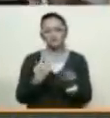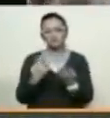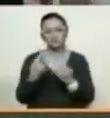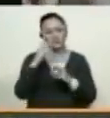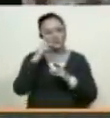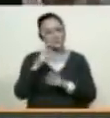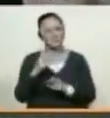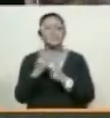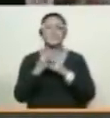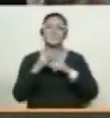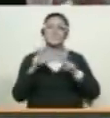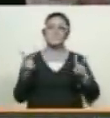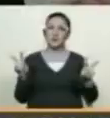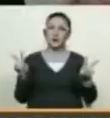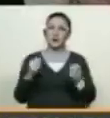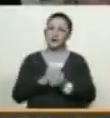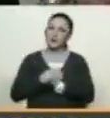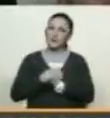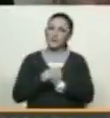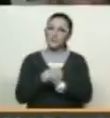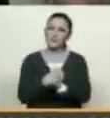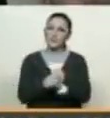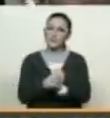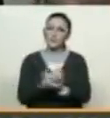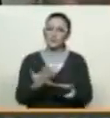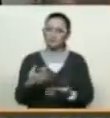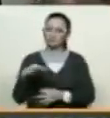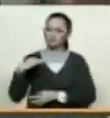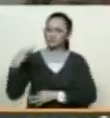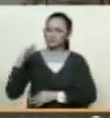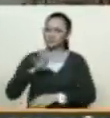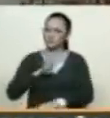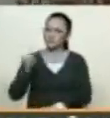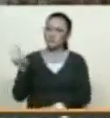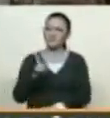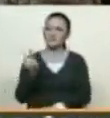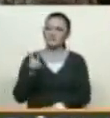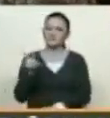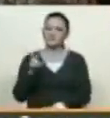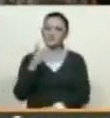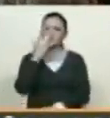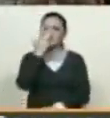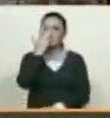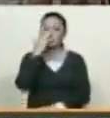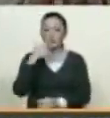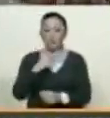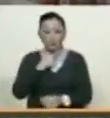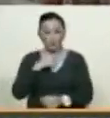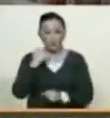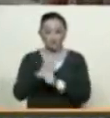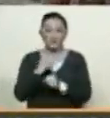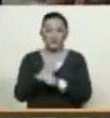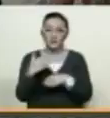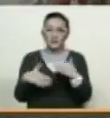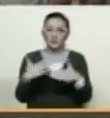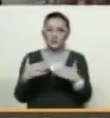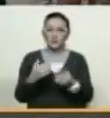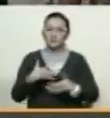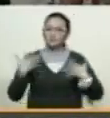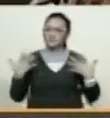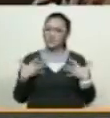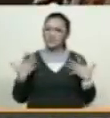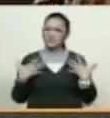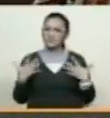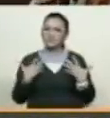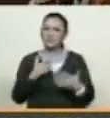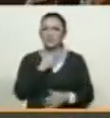la paz, que viva el amor, que viva esa esencia del venezolano que le gusta trabajar, que le gusta disfrutar, que